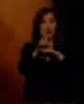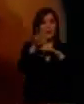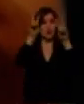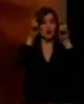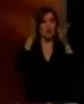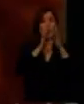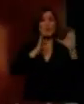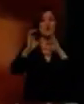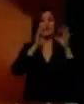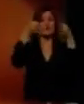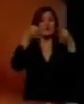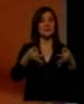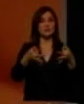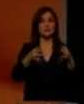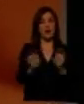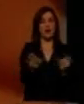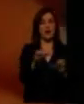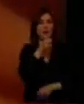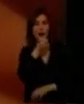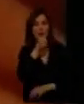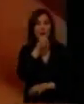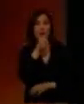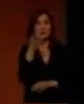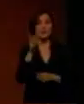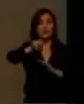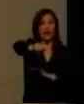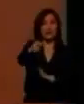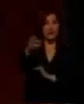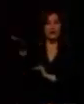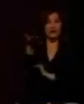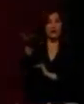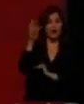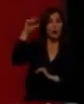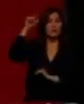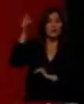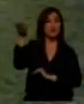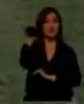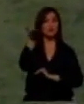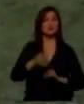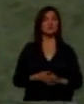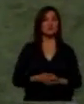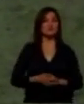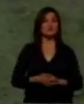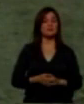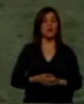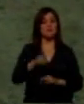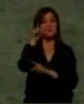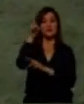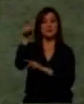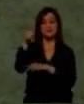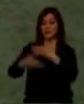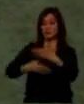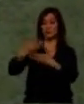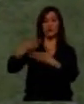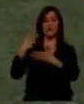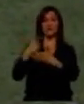comunicación oficial, también sería locutor de radio y presentador en un canal de televisión del Estado. Mientras el caso se sortea en la fiscalía,